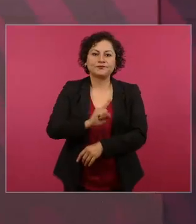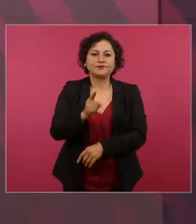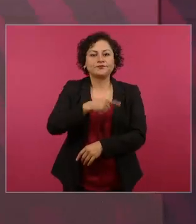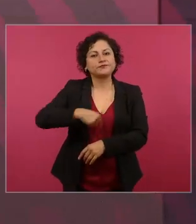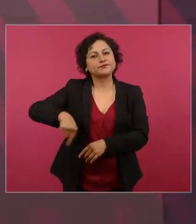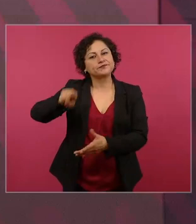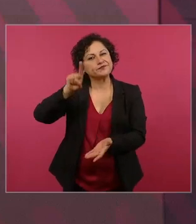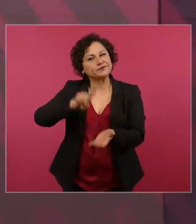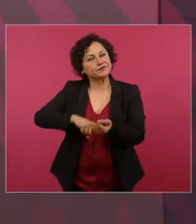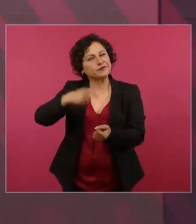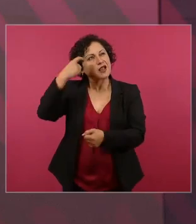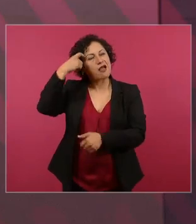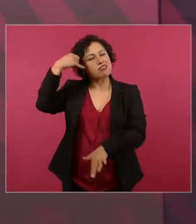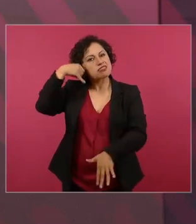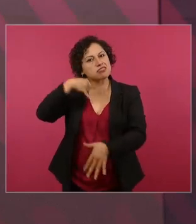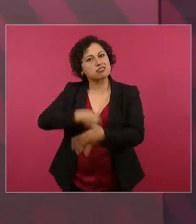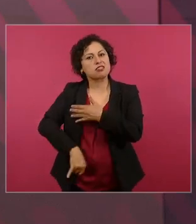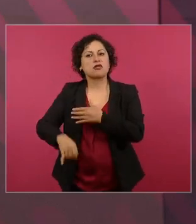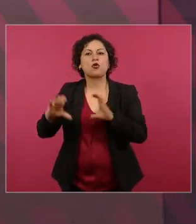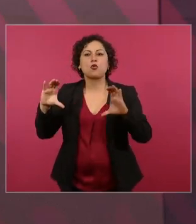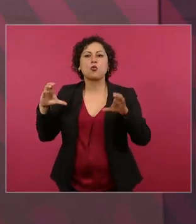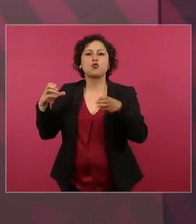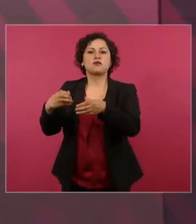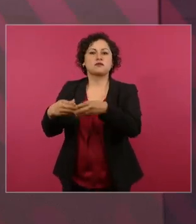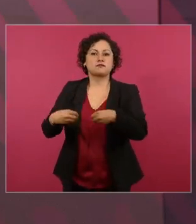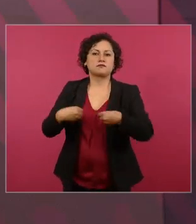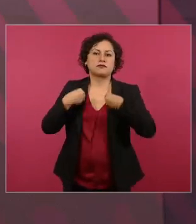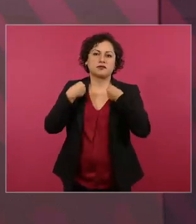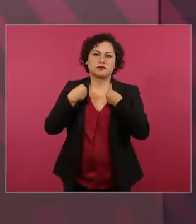Es algo excepcional, único.